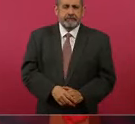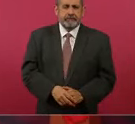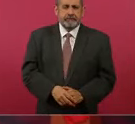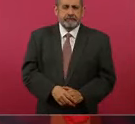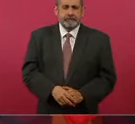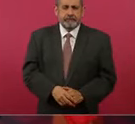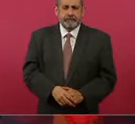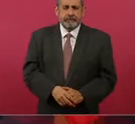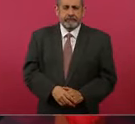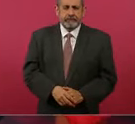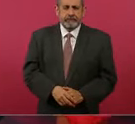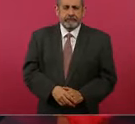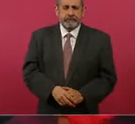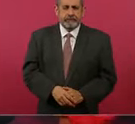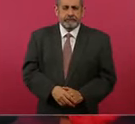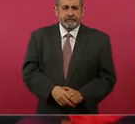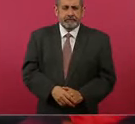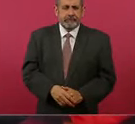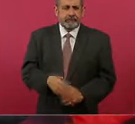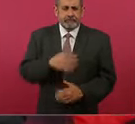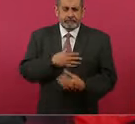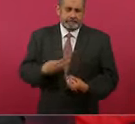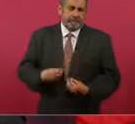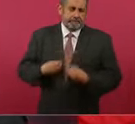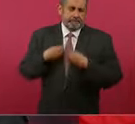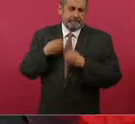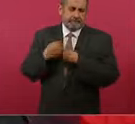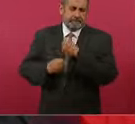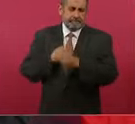en mi vida como